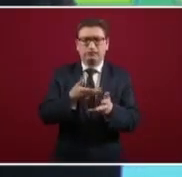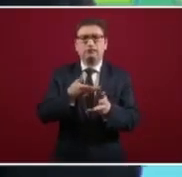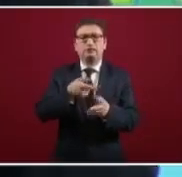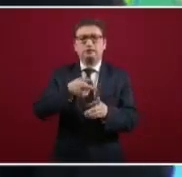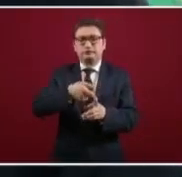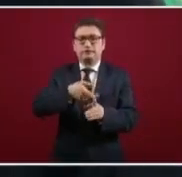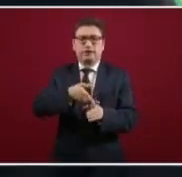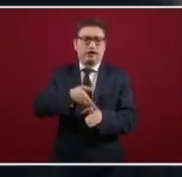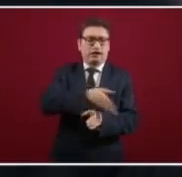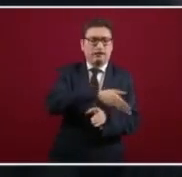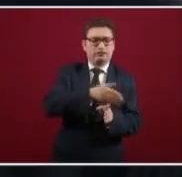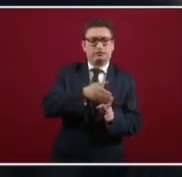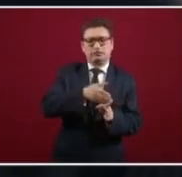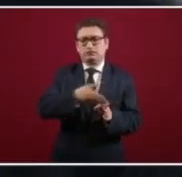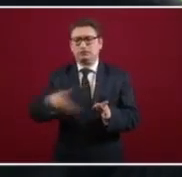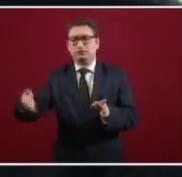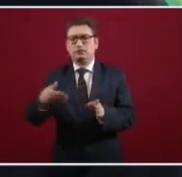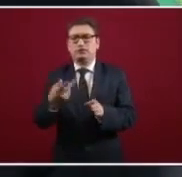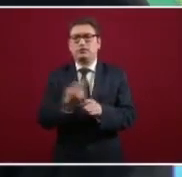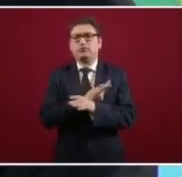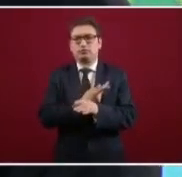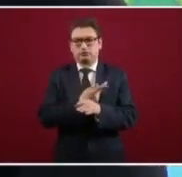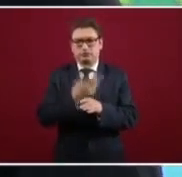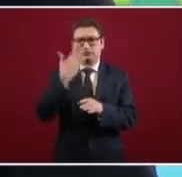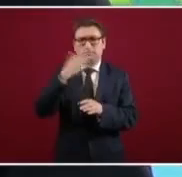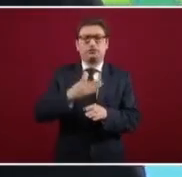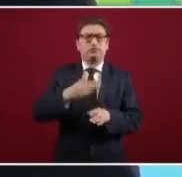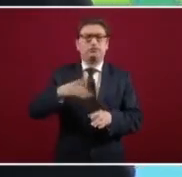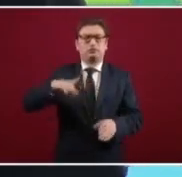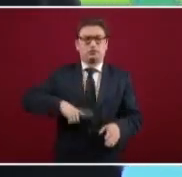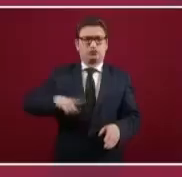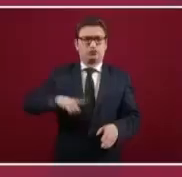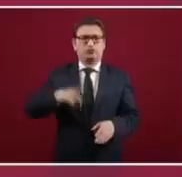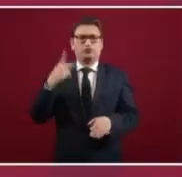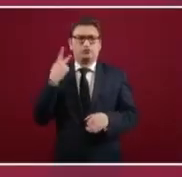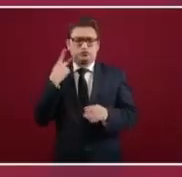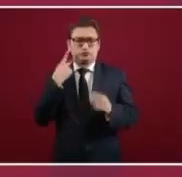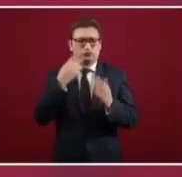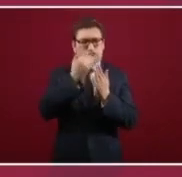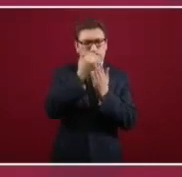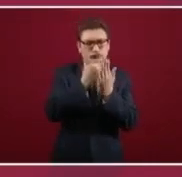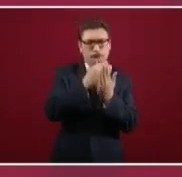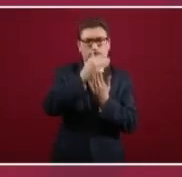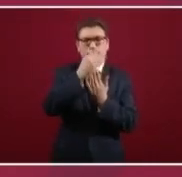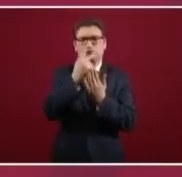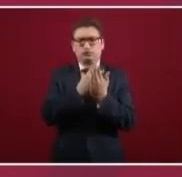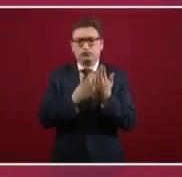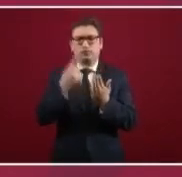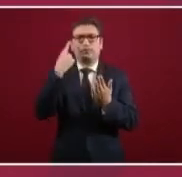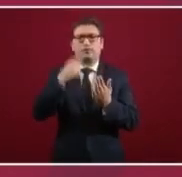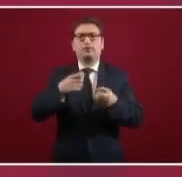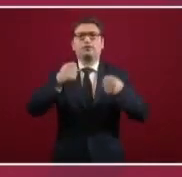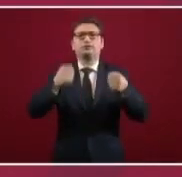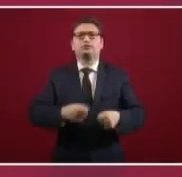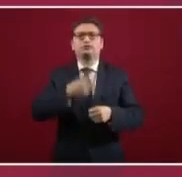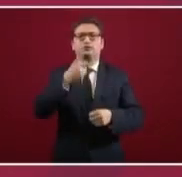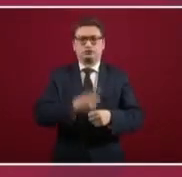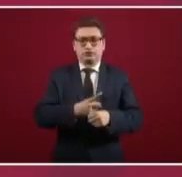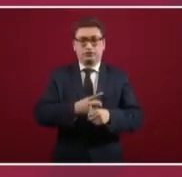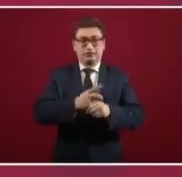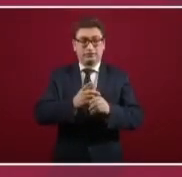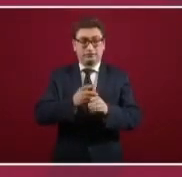después en la política de seguridad ya no es la